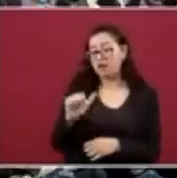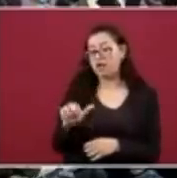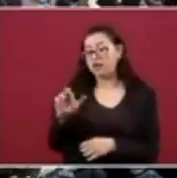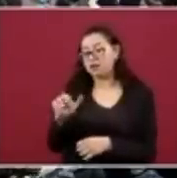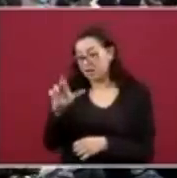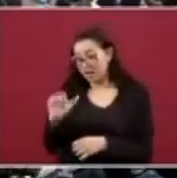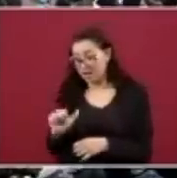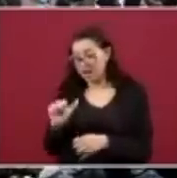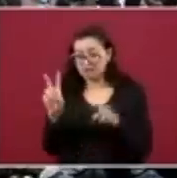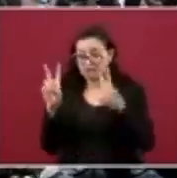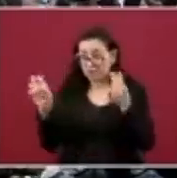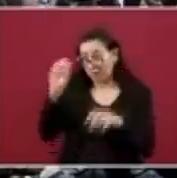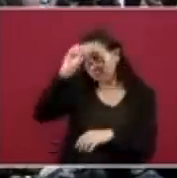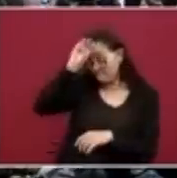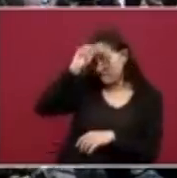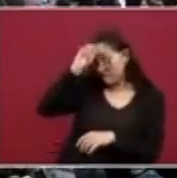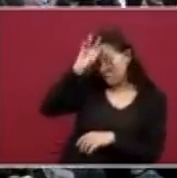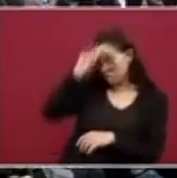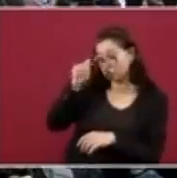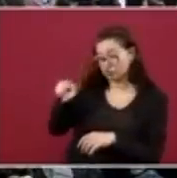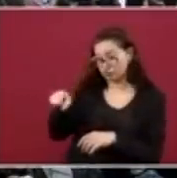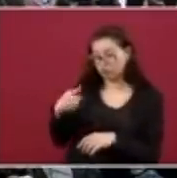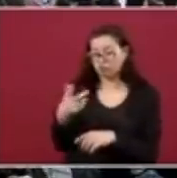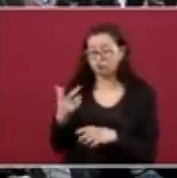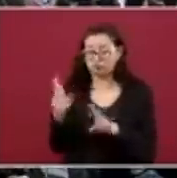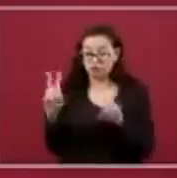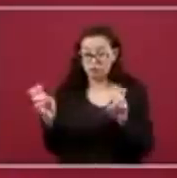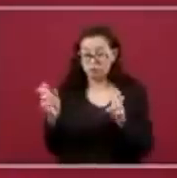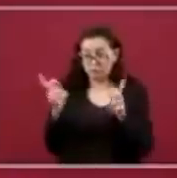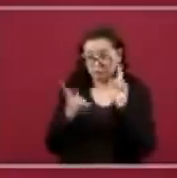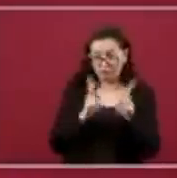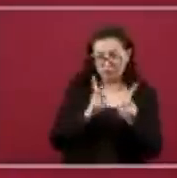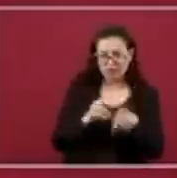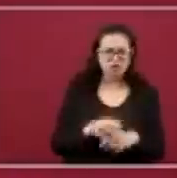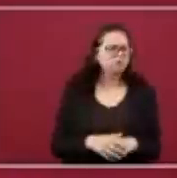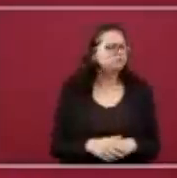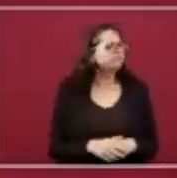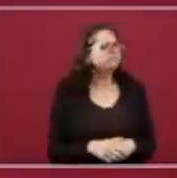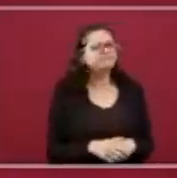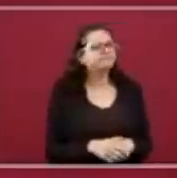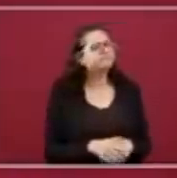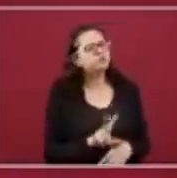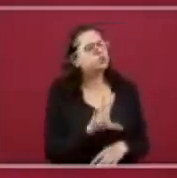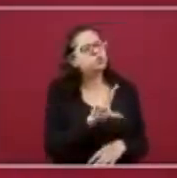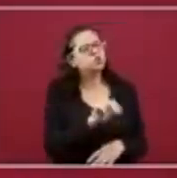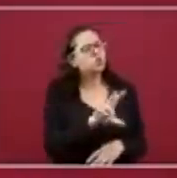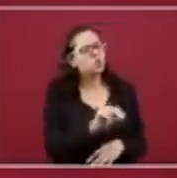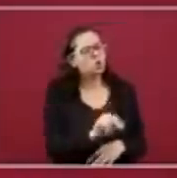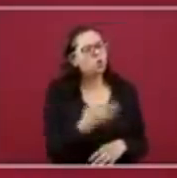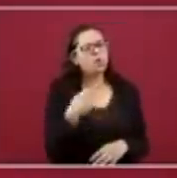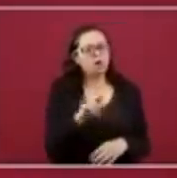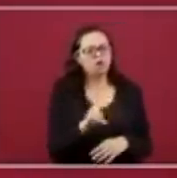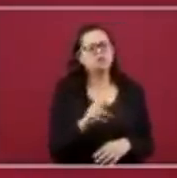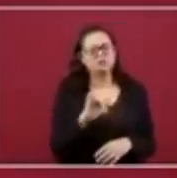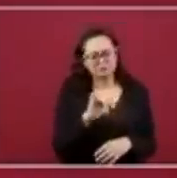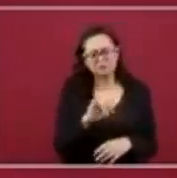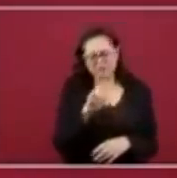No exactamente lo de los mineros, pero sí me reuní con un grupo de empresarios